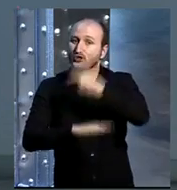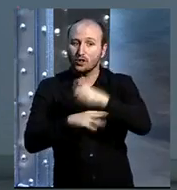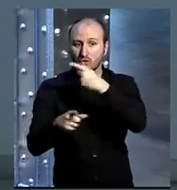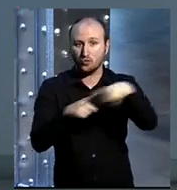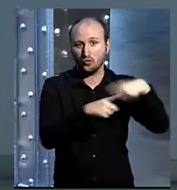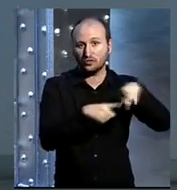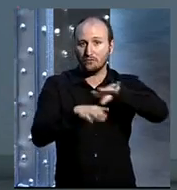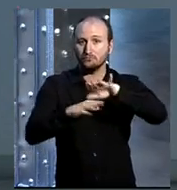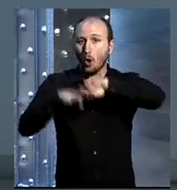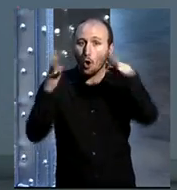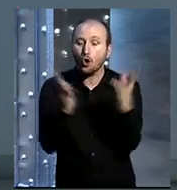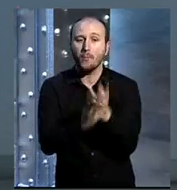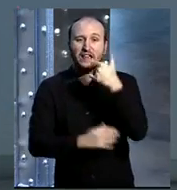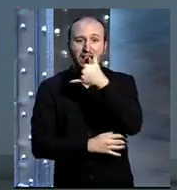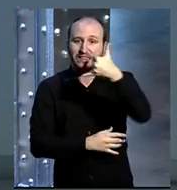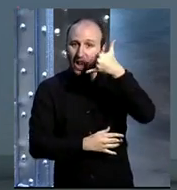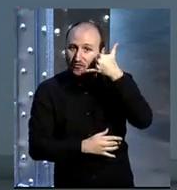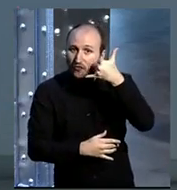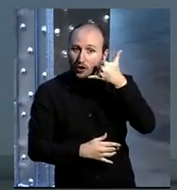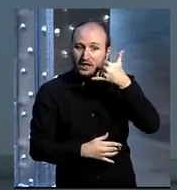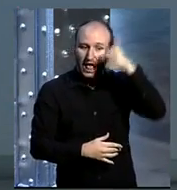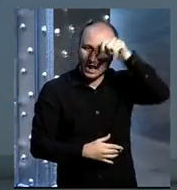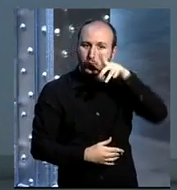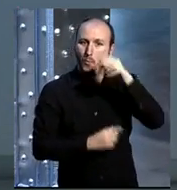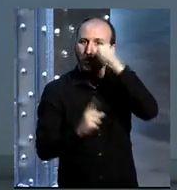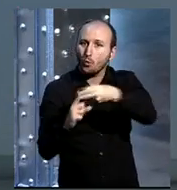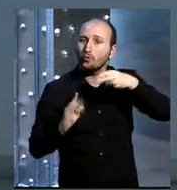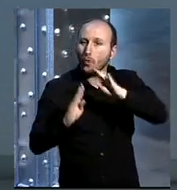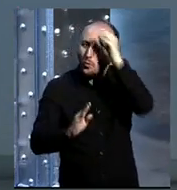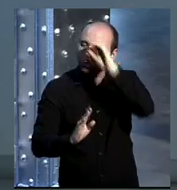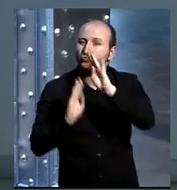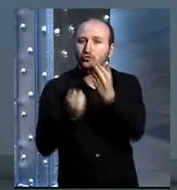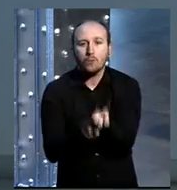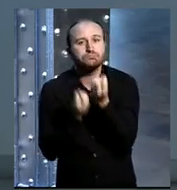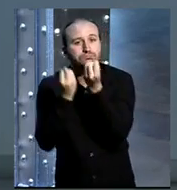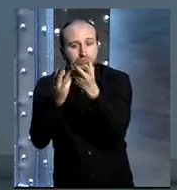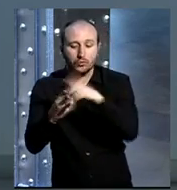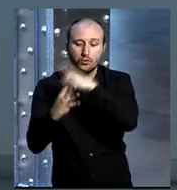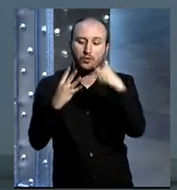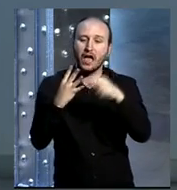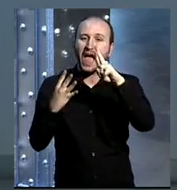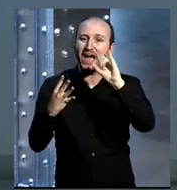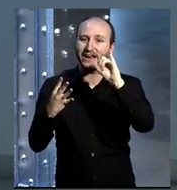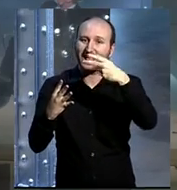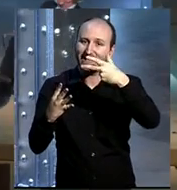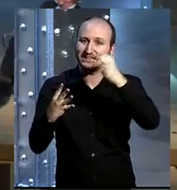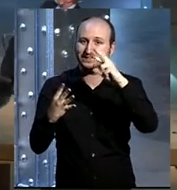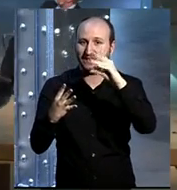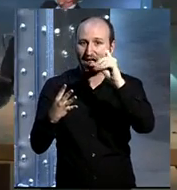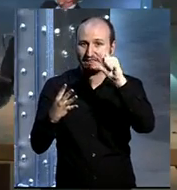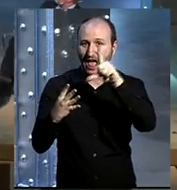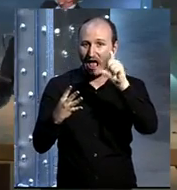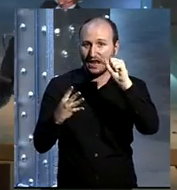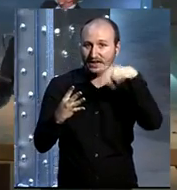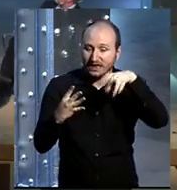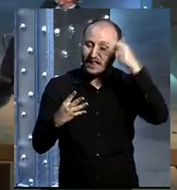dará seguramente la visión de Telefónica sobre este apasionante tema. Richard Allan, que es el director de Public Policy de Facebook